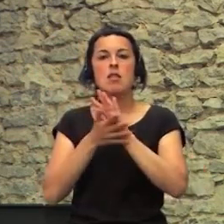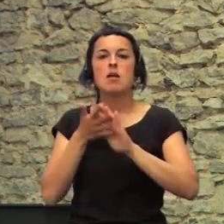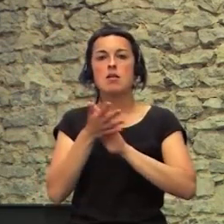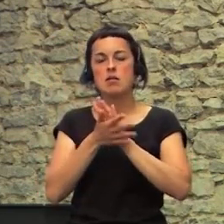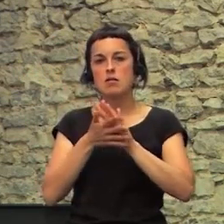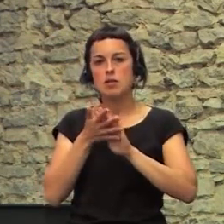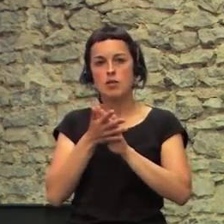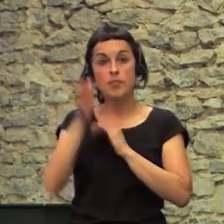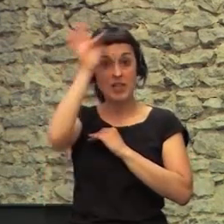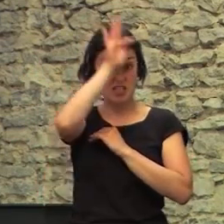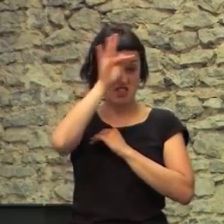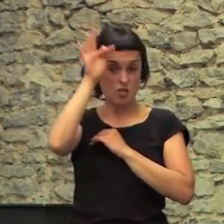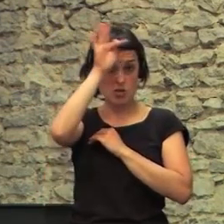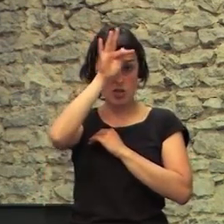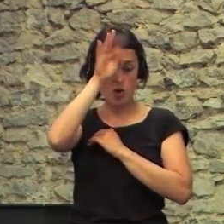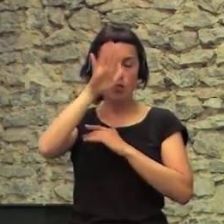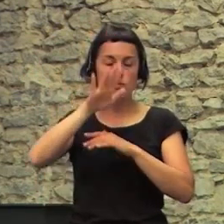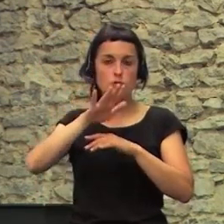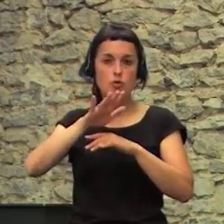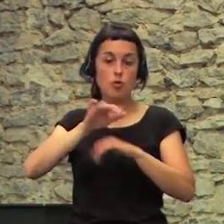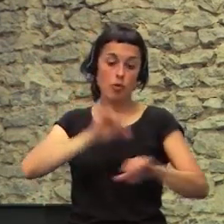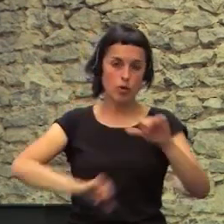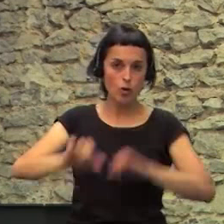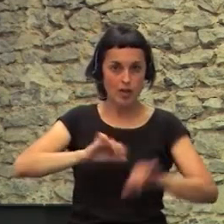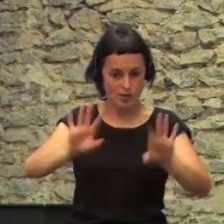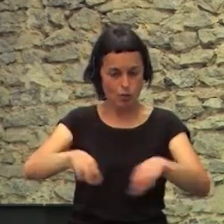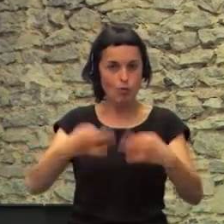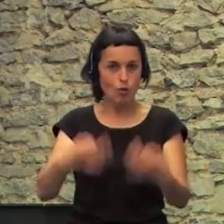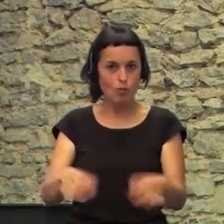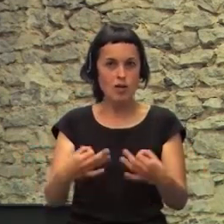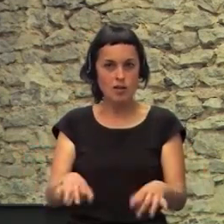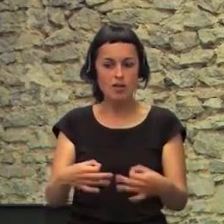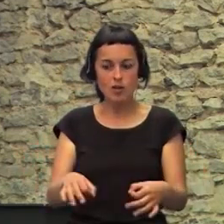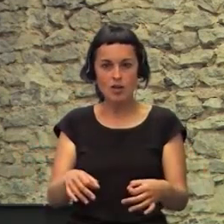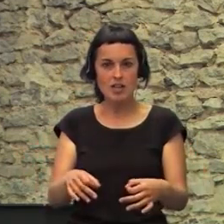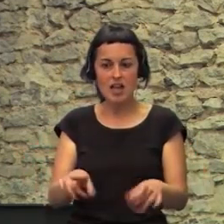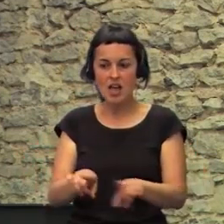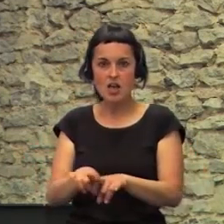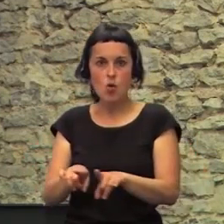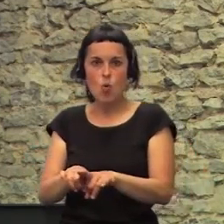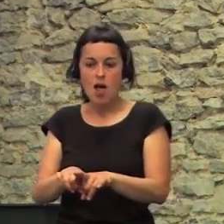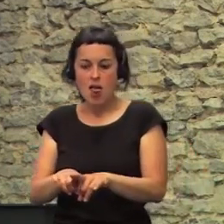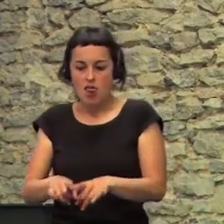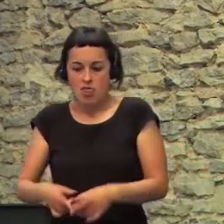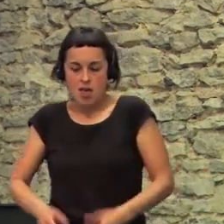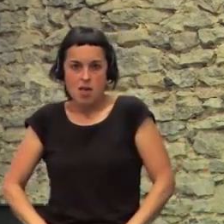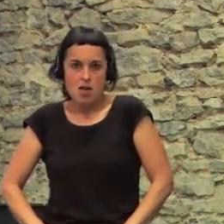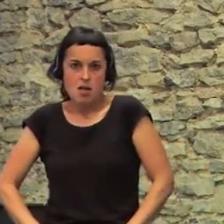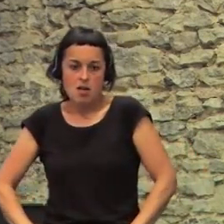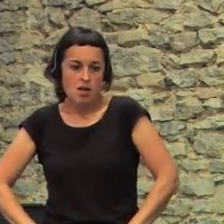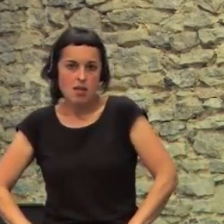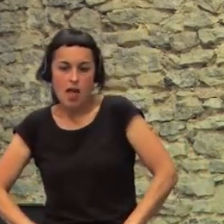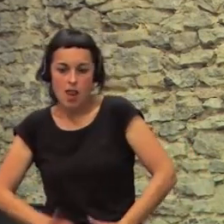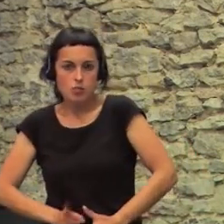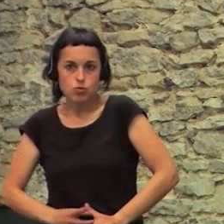de que estas teorías de normalización, de estas cirugías de normalización, eran prácticas de mutilación genital. Y entonces hay